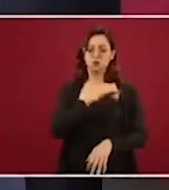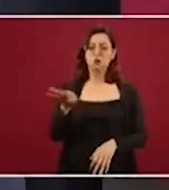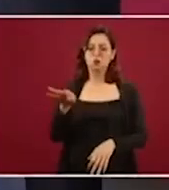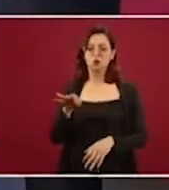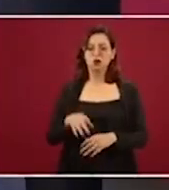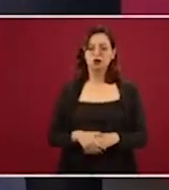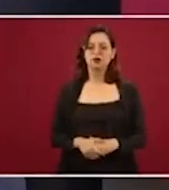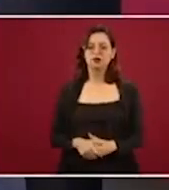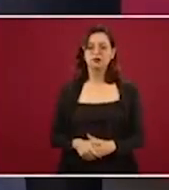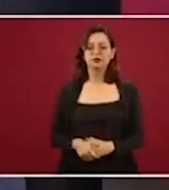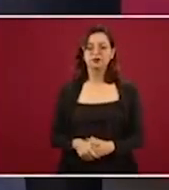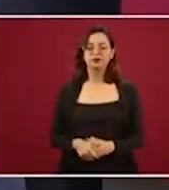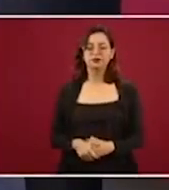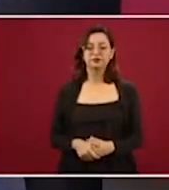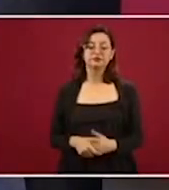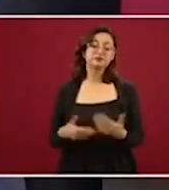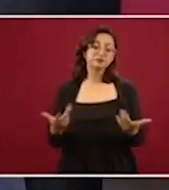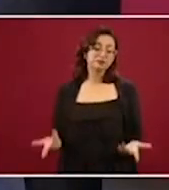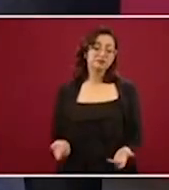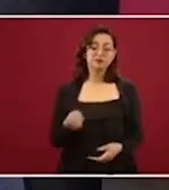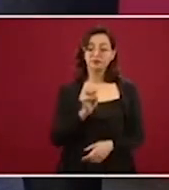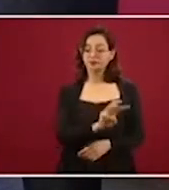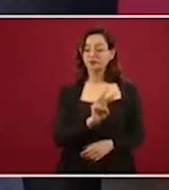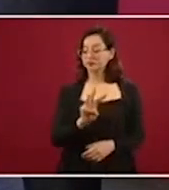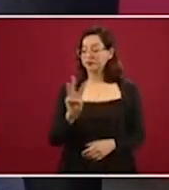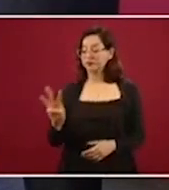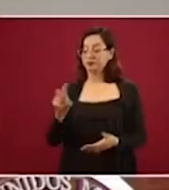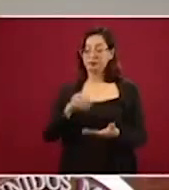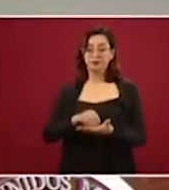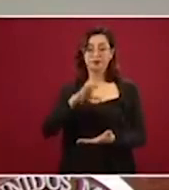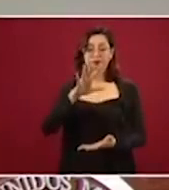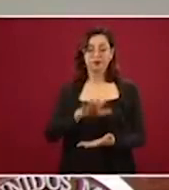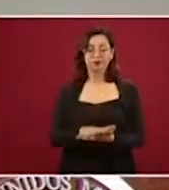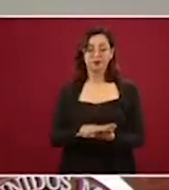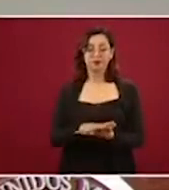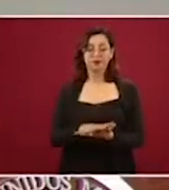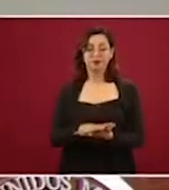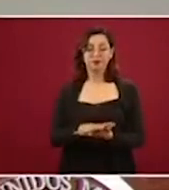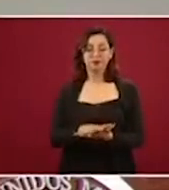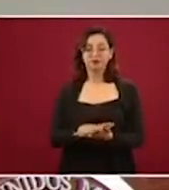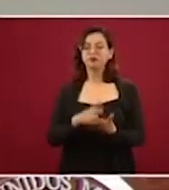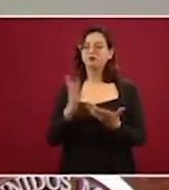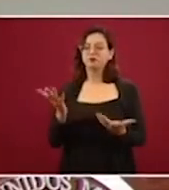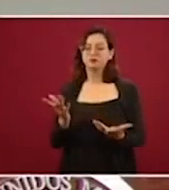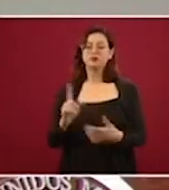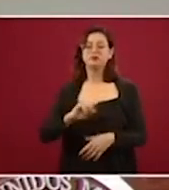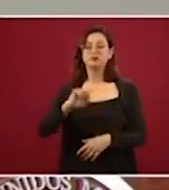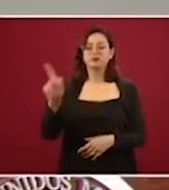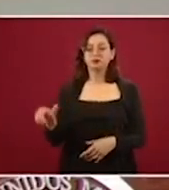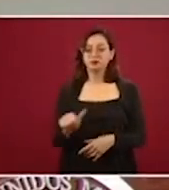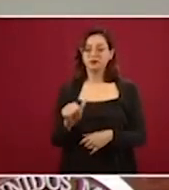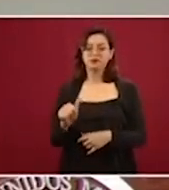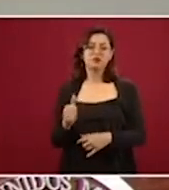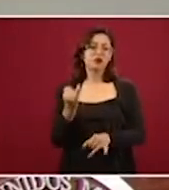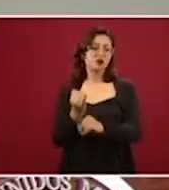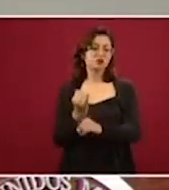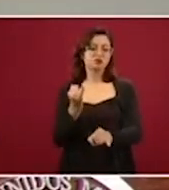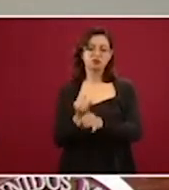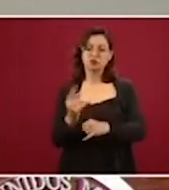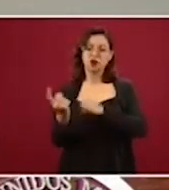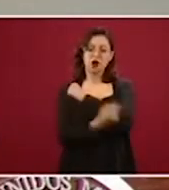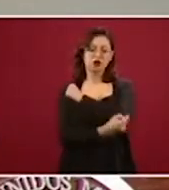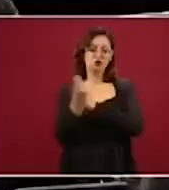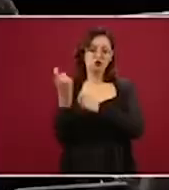bajo impacto. Es una plataforma, se registran de manera automática y en línea, llenan todos